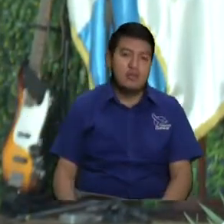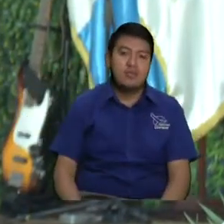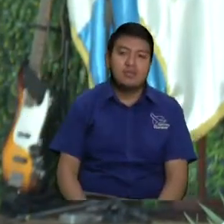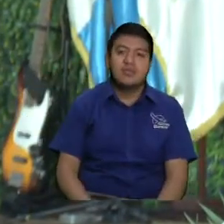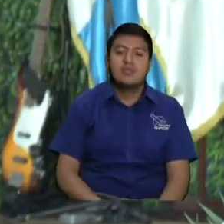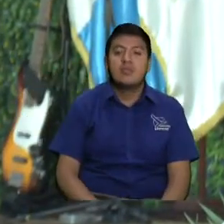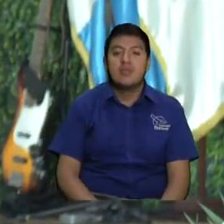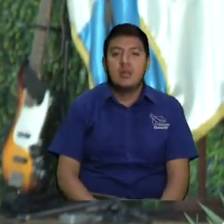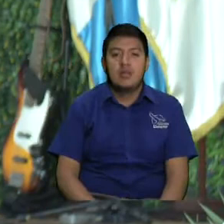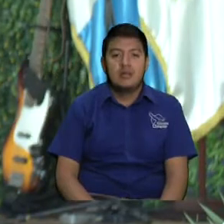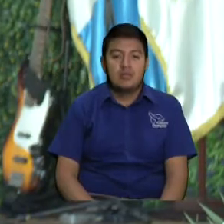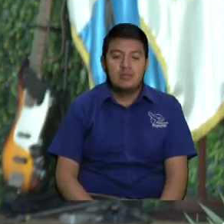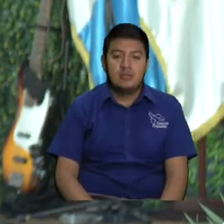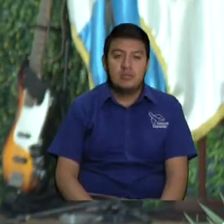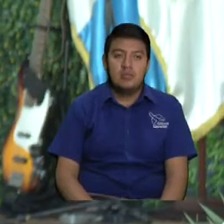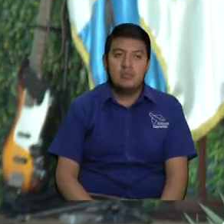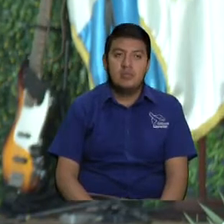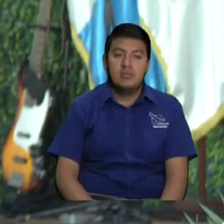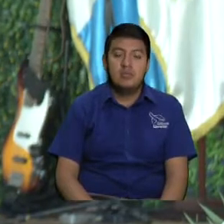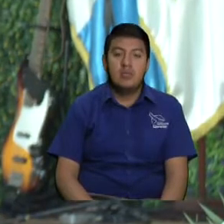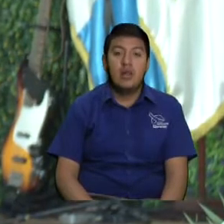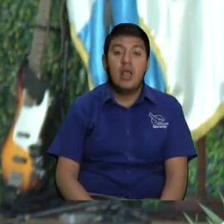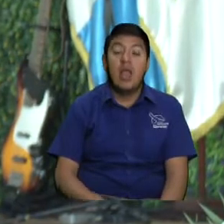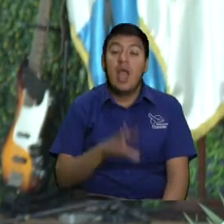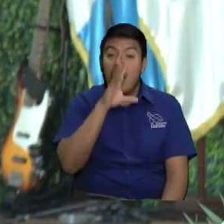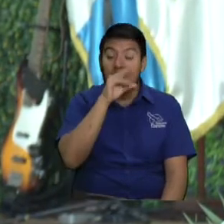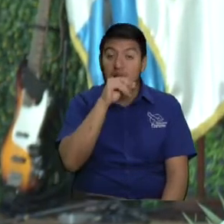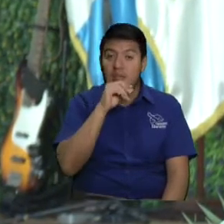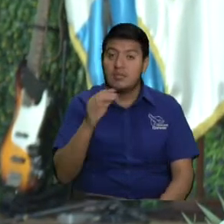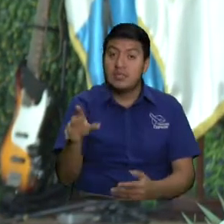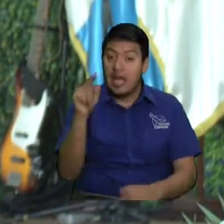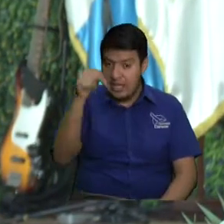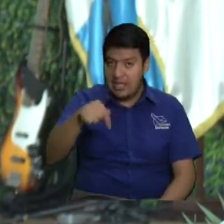esta cuestión. Estamos hablando ahí de la ofrenda.